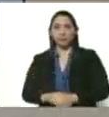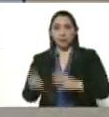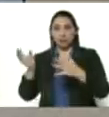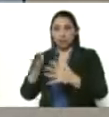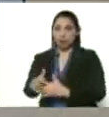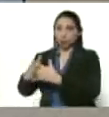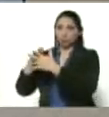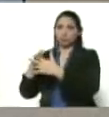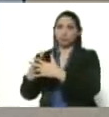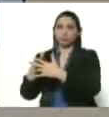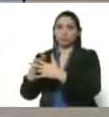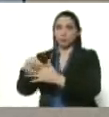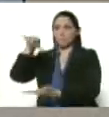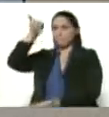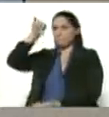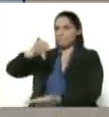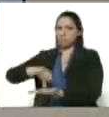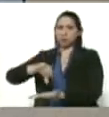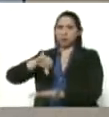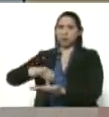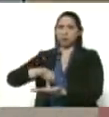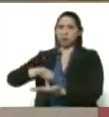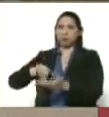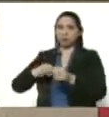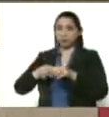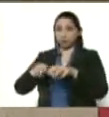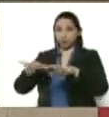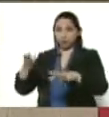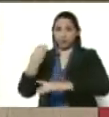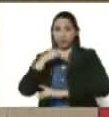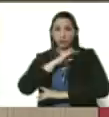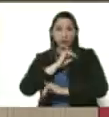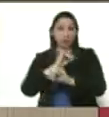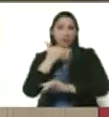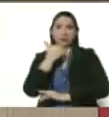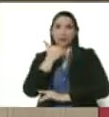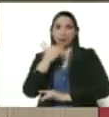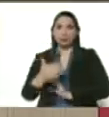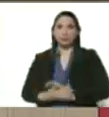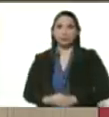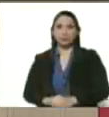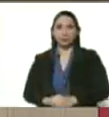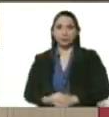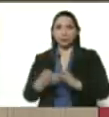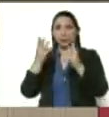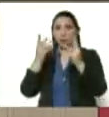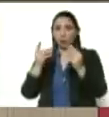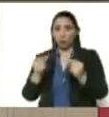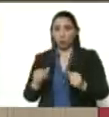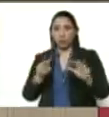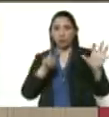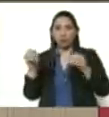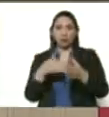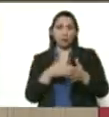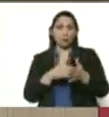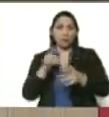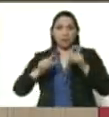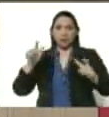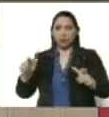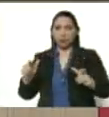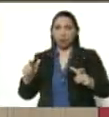Unidos, epicentro de esta pandemia, ya se acerca al número de 70.000